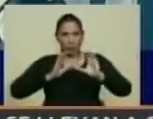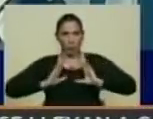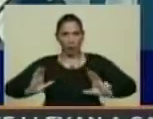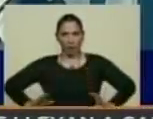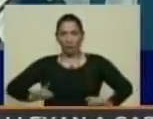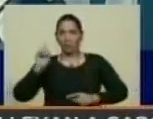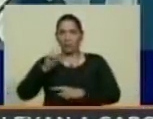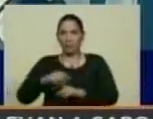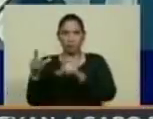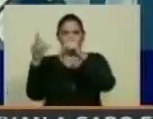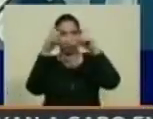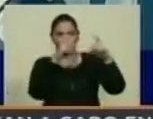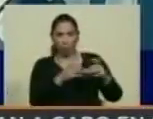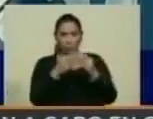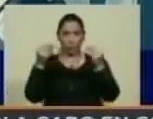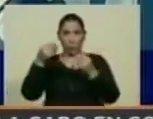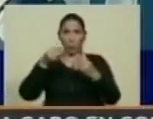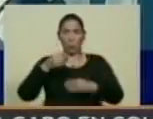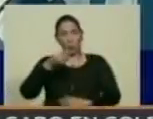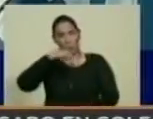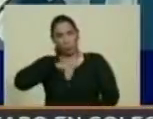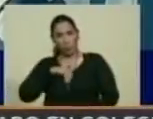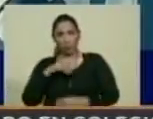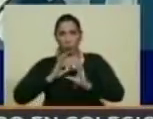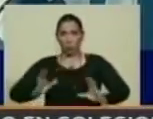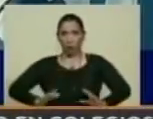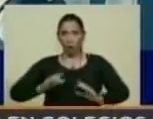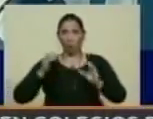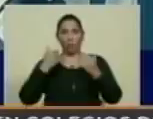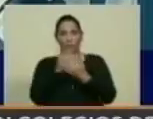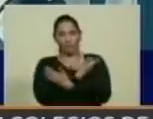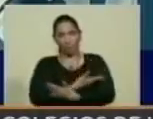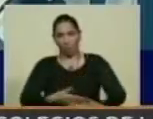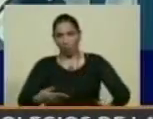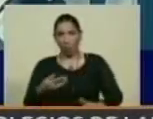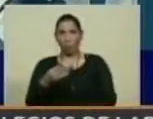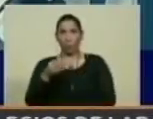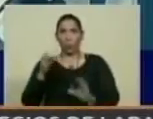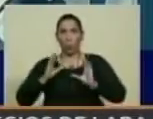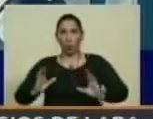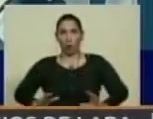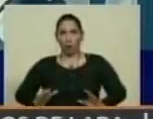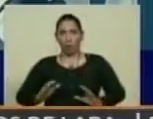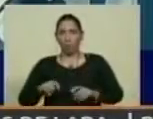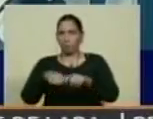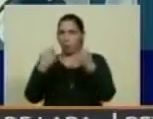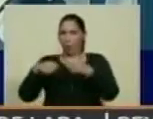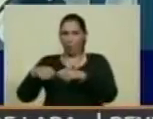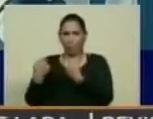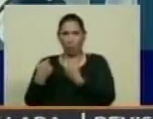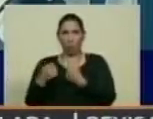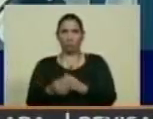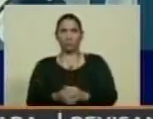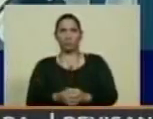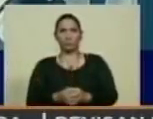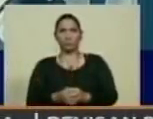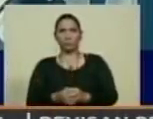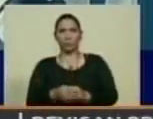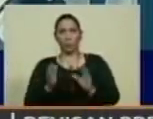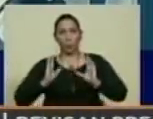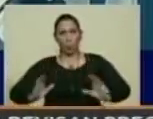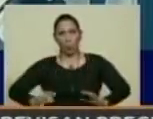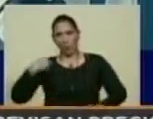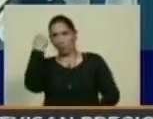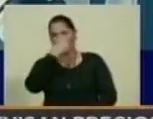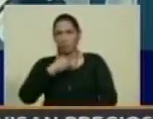fijaciones fotográficas externas e internas del cadáver, en los cuales se evidencia que el occiso presentó múltiples fracturas en diversas zonas de su cuerpo,